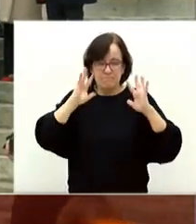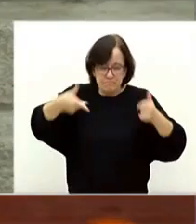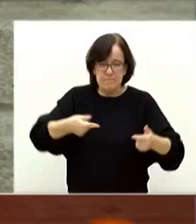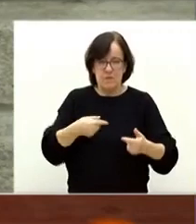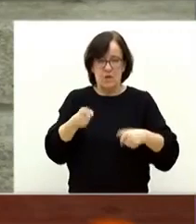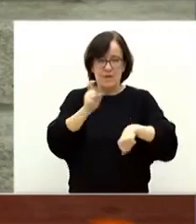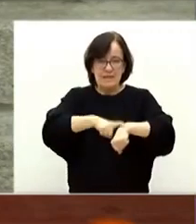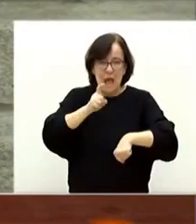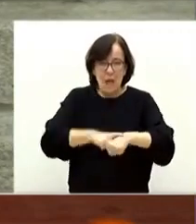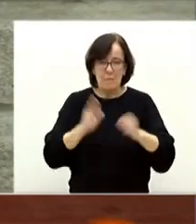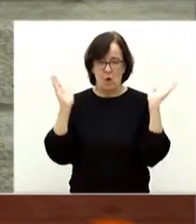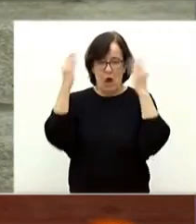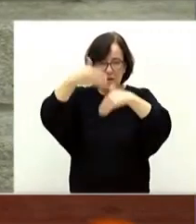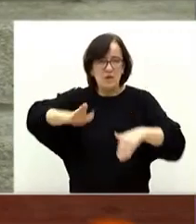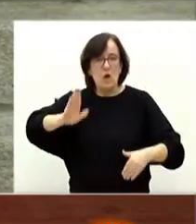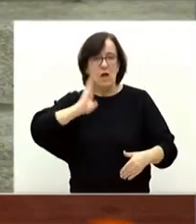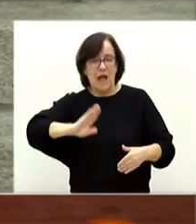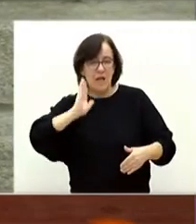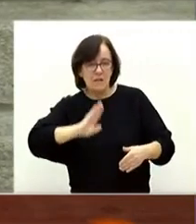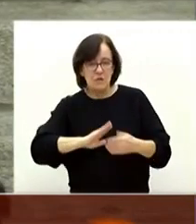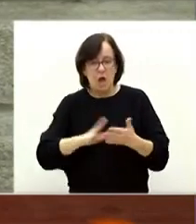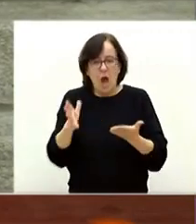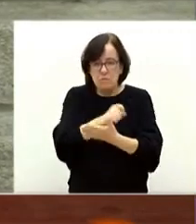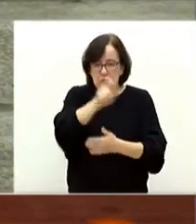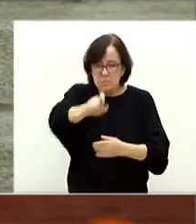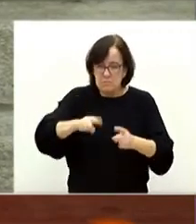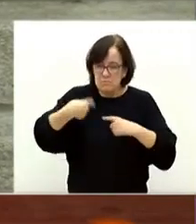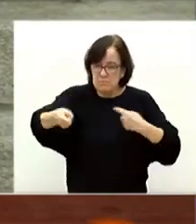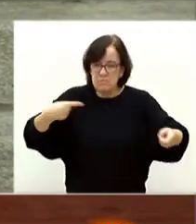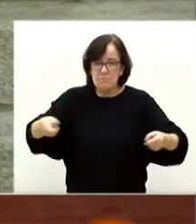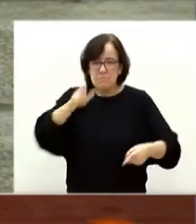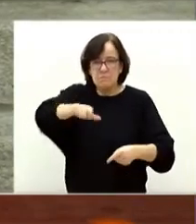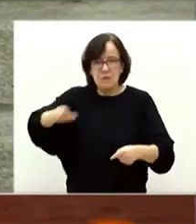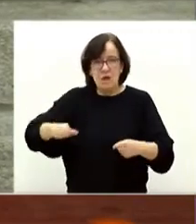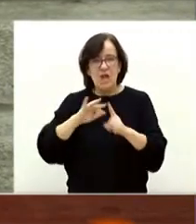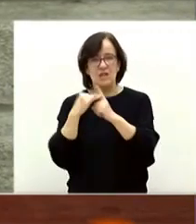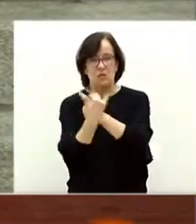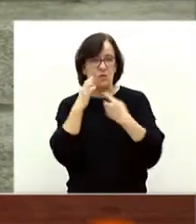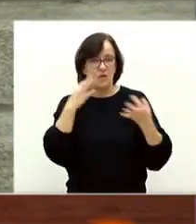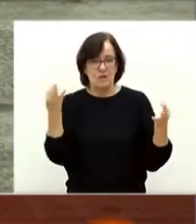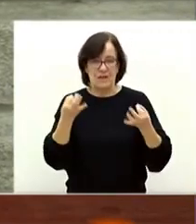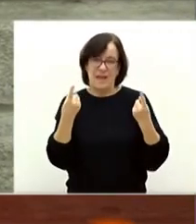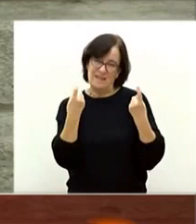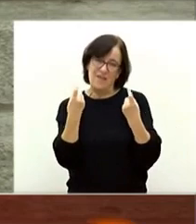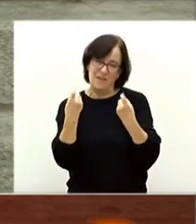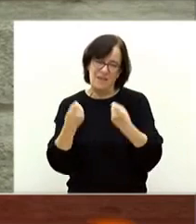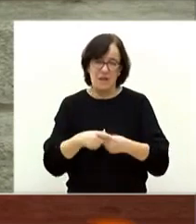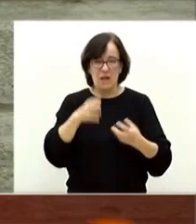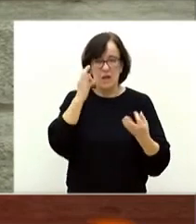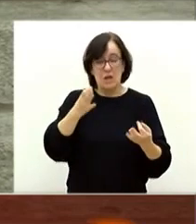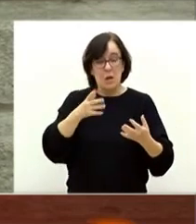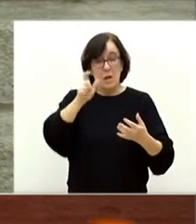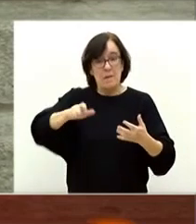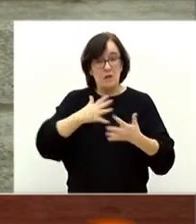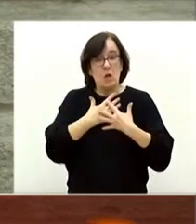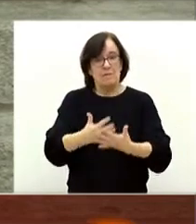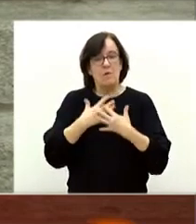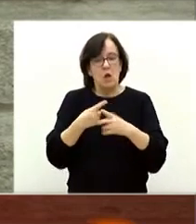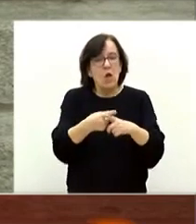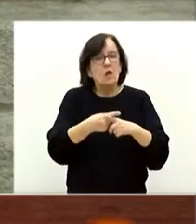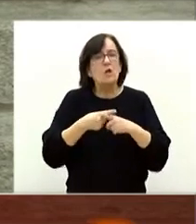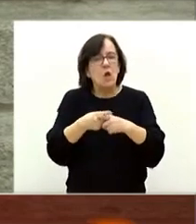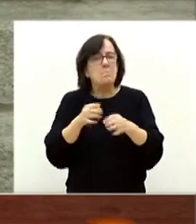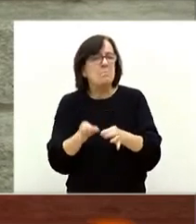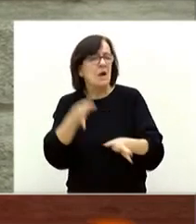atención, su cariño a otras personas en situaciones de necesidad. Son personas voluntarias que comparten la